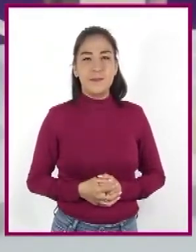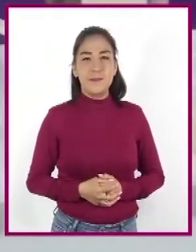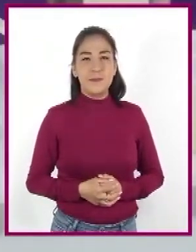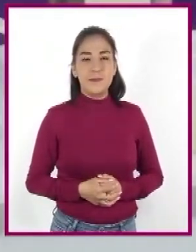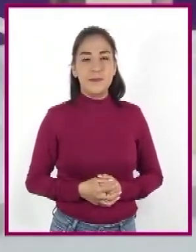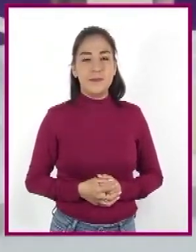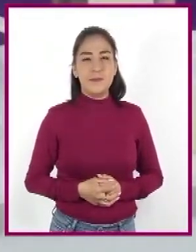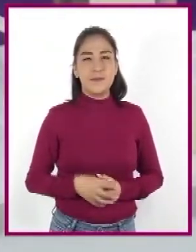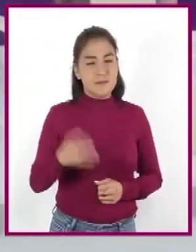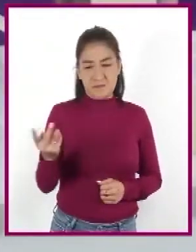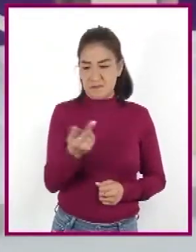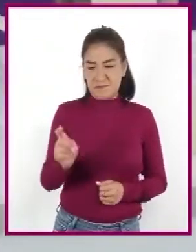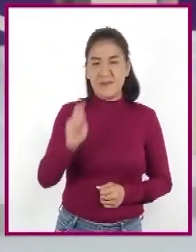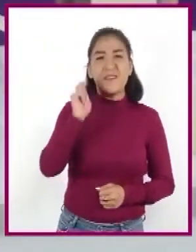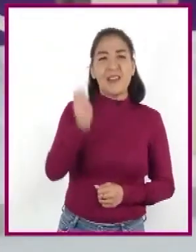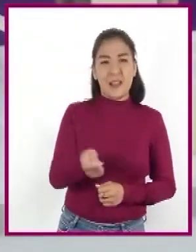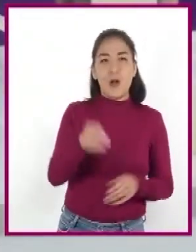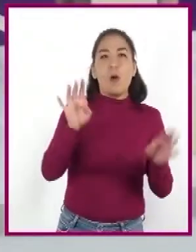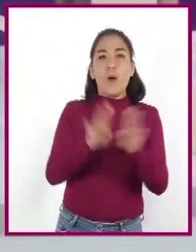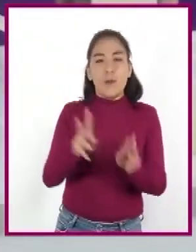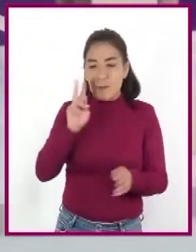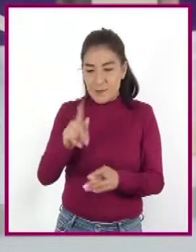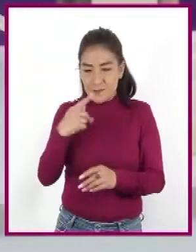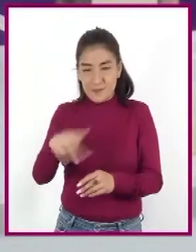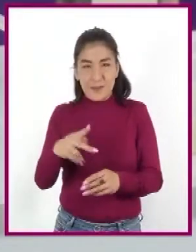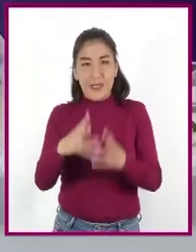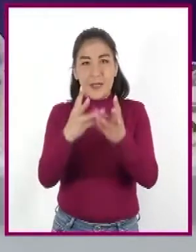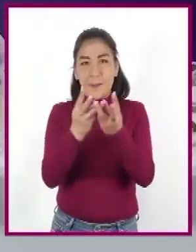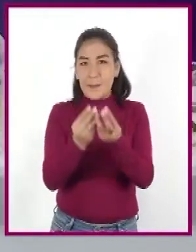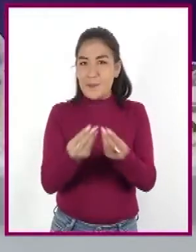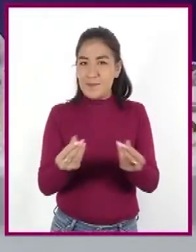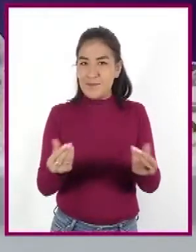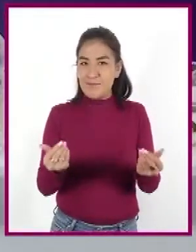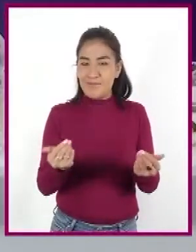Aquí se trata de que vean cómo se hacen las disoluciones.